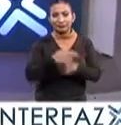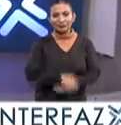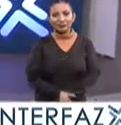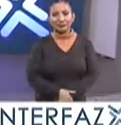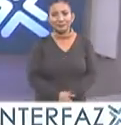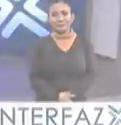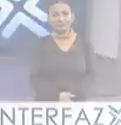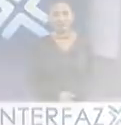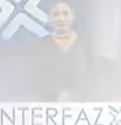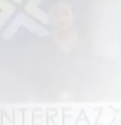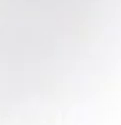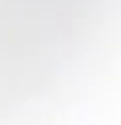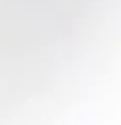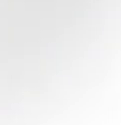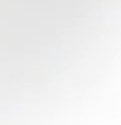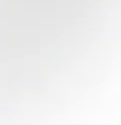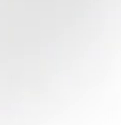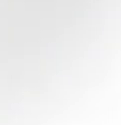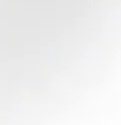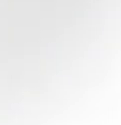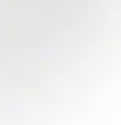fin.